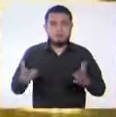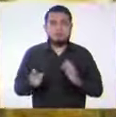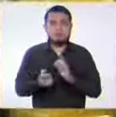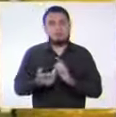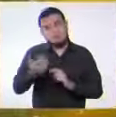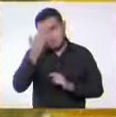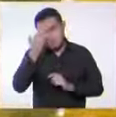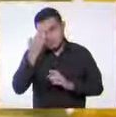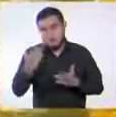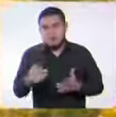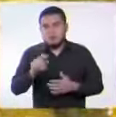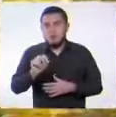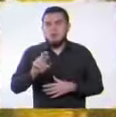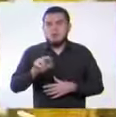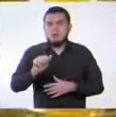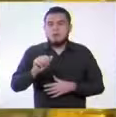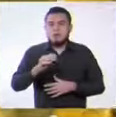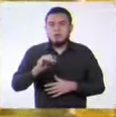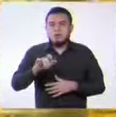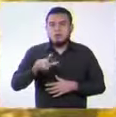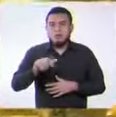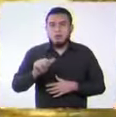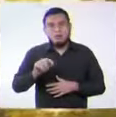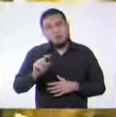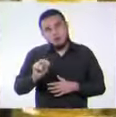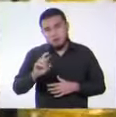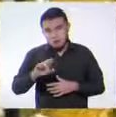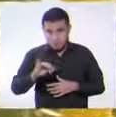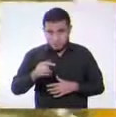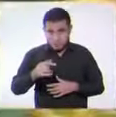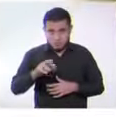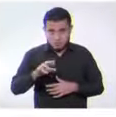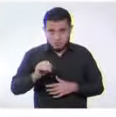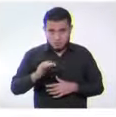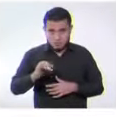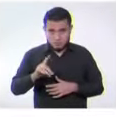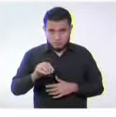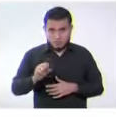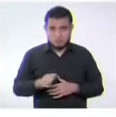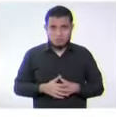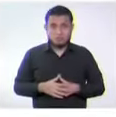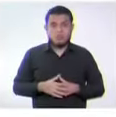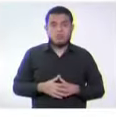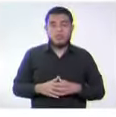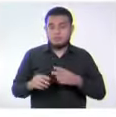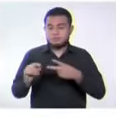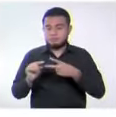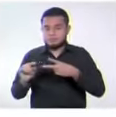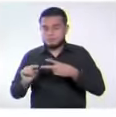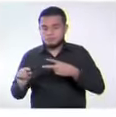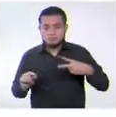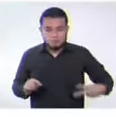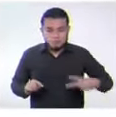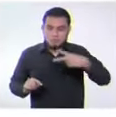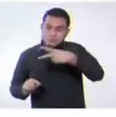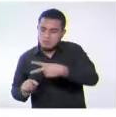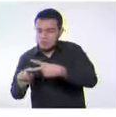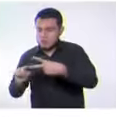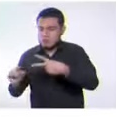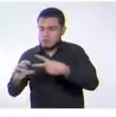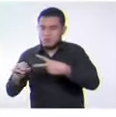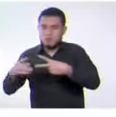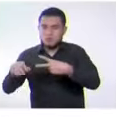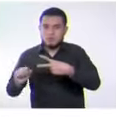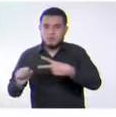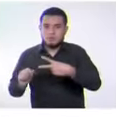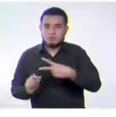como triacilglicéridos o triglicéridos. Los lípidos complejos poseen en su estructura carbono,